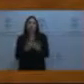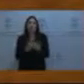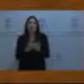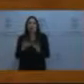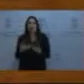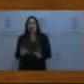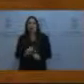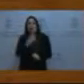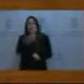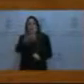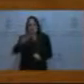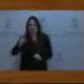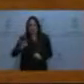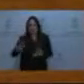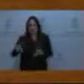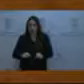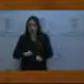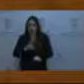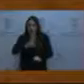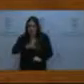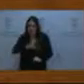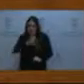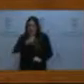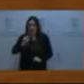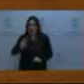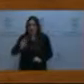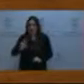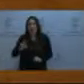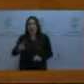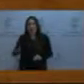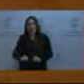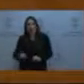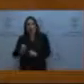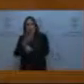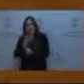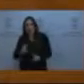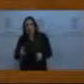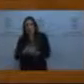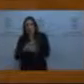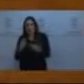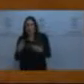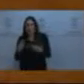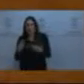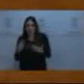52, de las adopciones nacionales, 22, de las internacionales, 17,